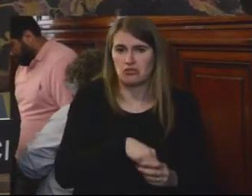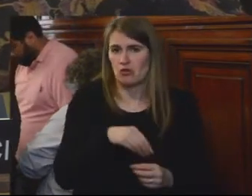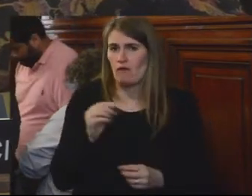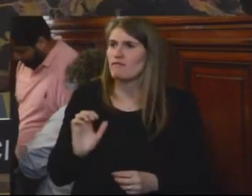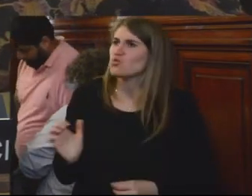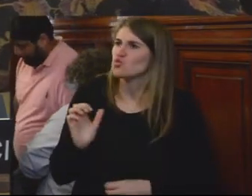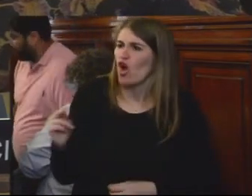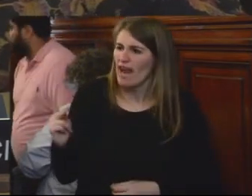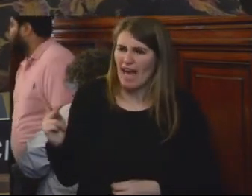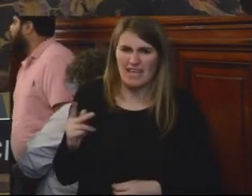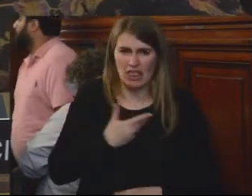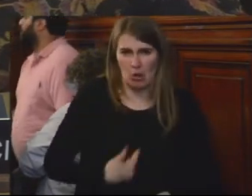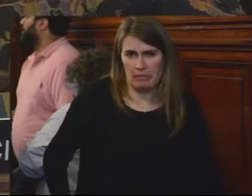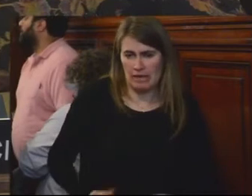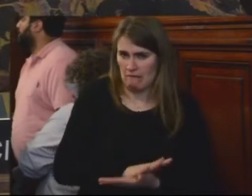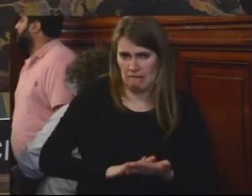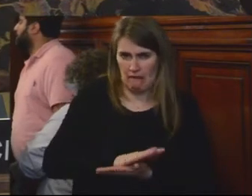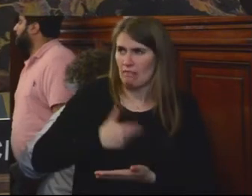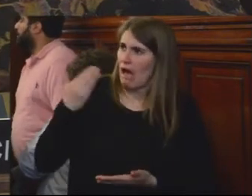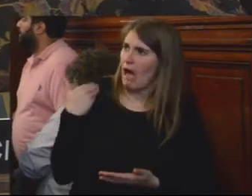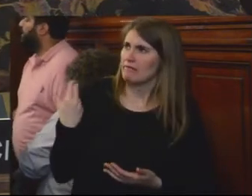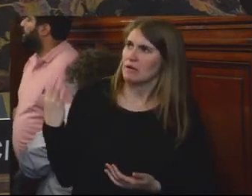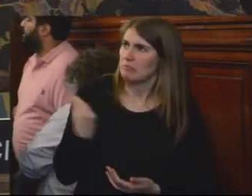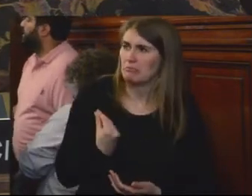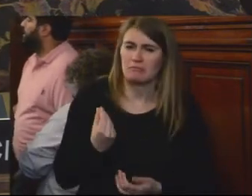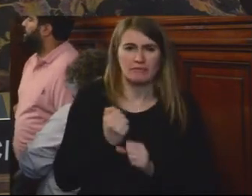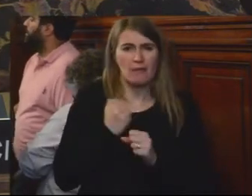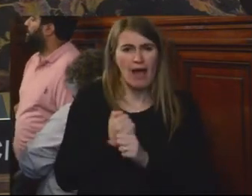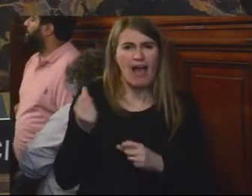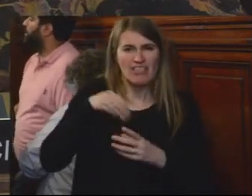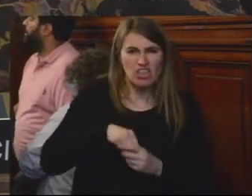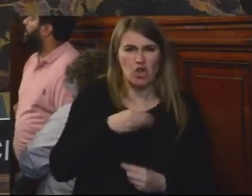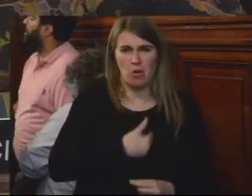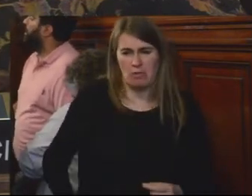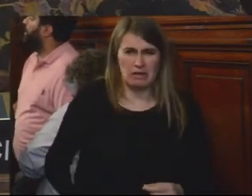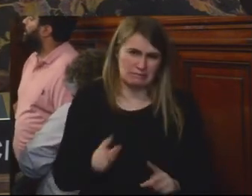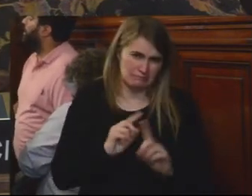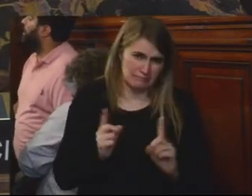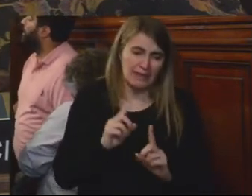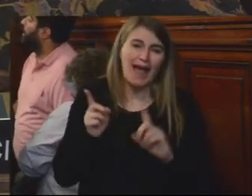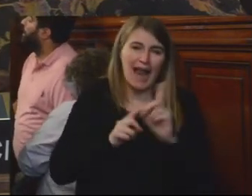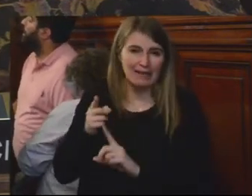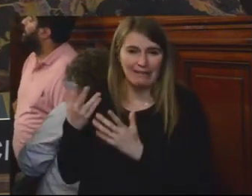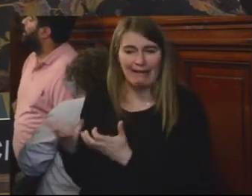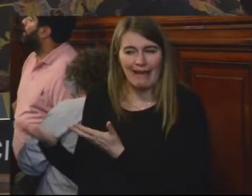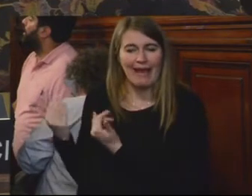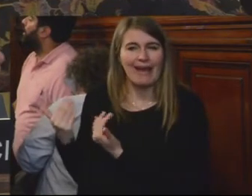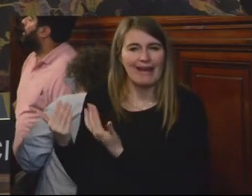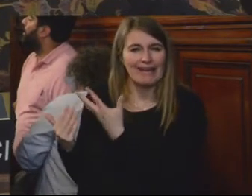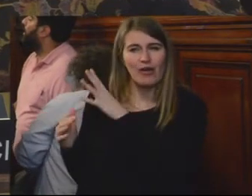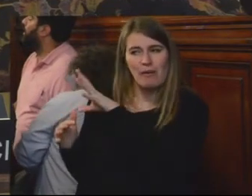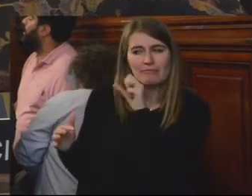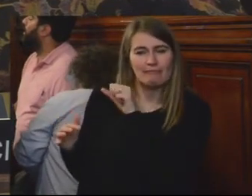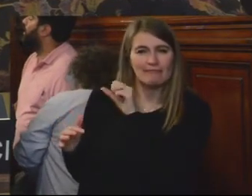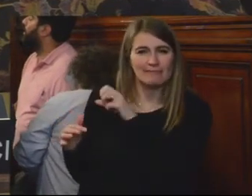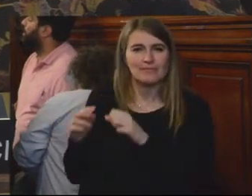anterior ni de ningún otro y seguramente nunca lo serán aunque muchas veces muchos han querido seducirla por ese camino porque